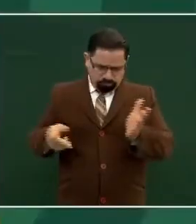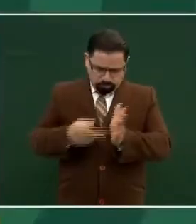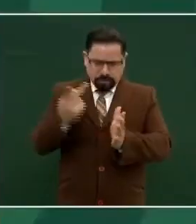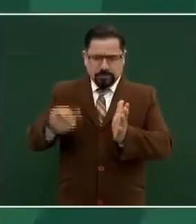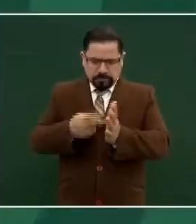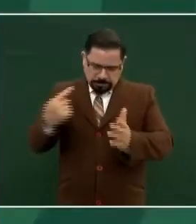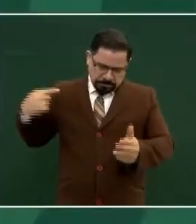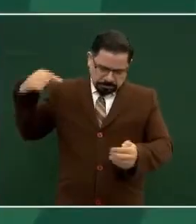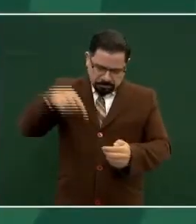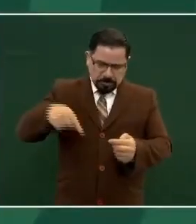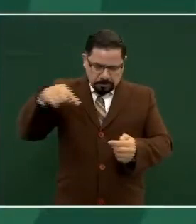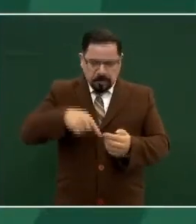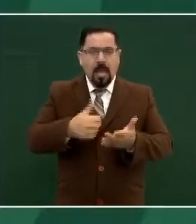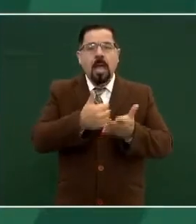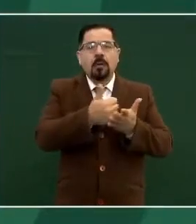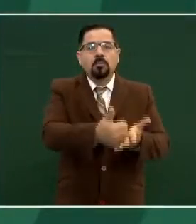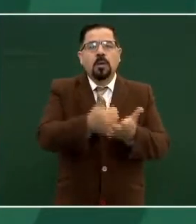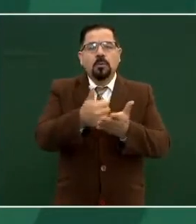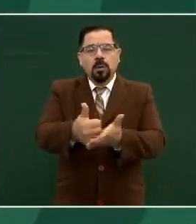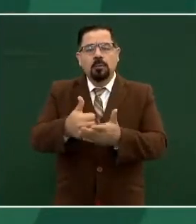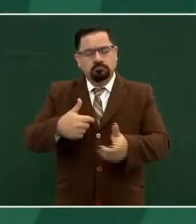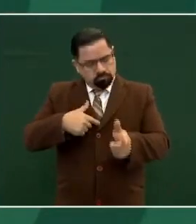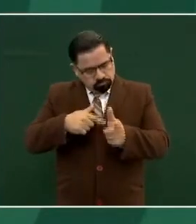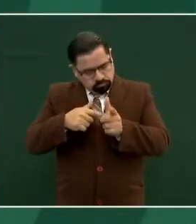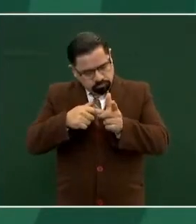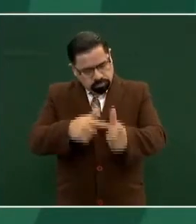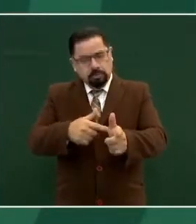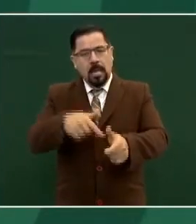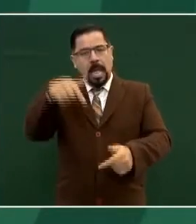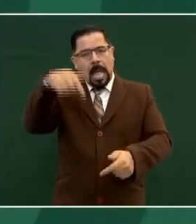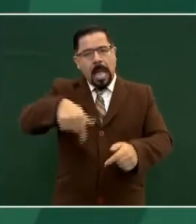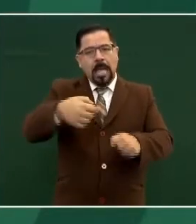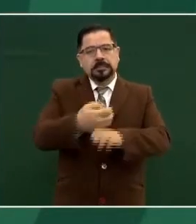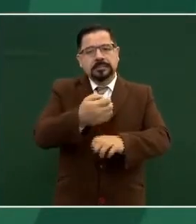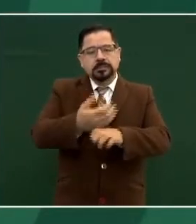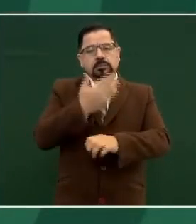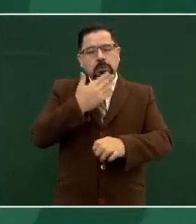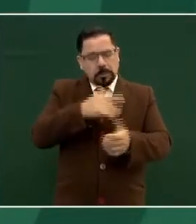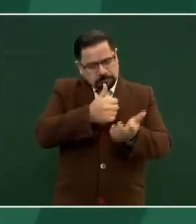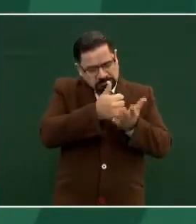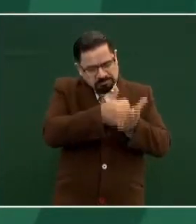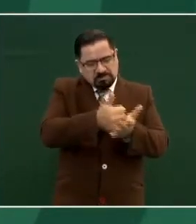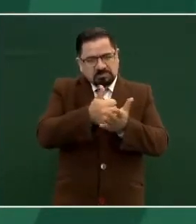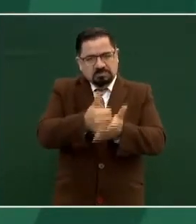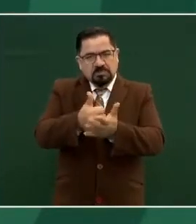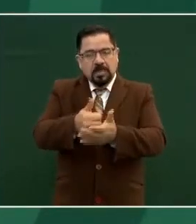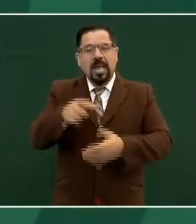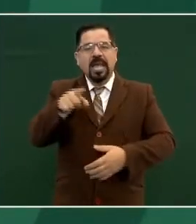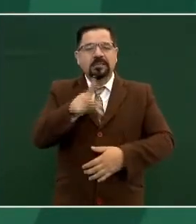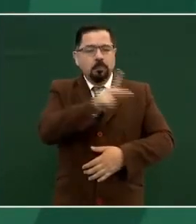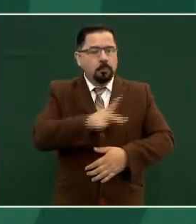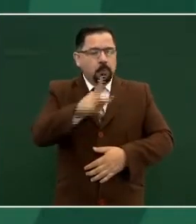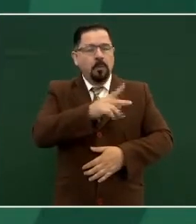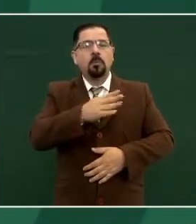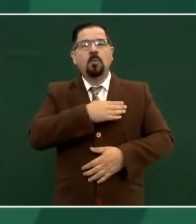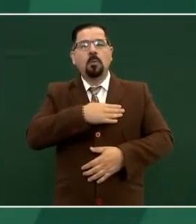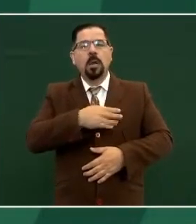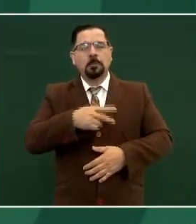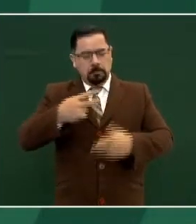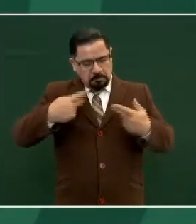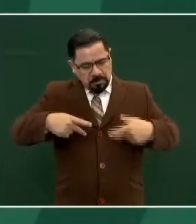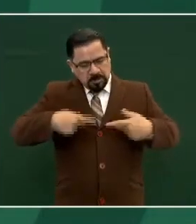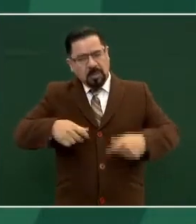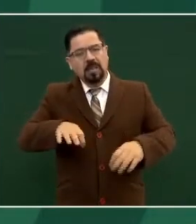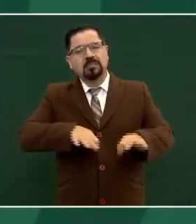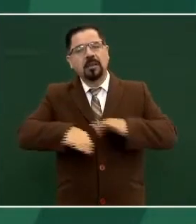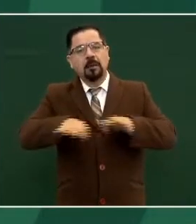ayudando, ¿sí?, a este estado, con un pueblo bueno, trabajador,